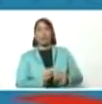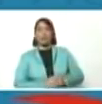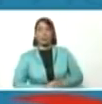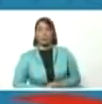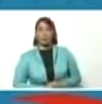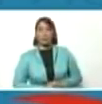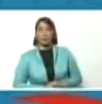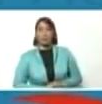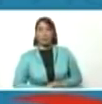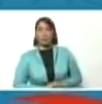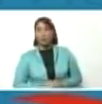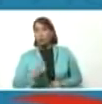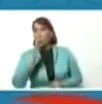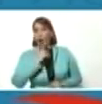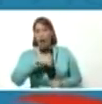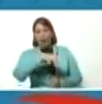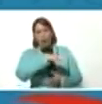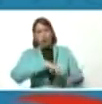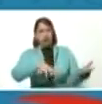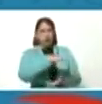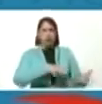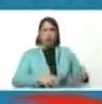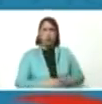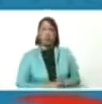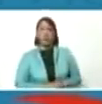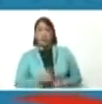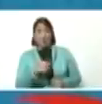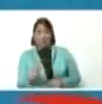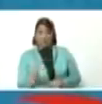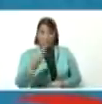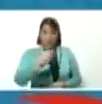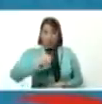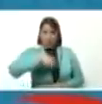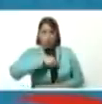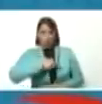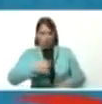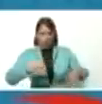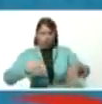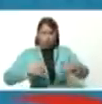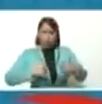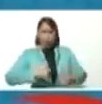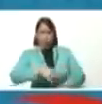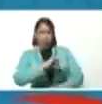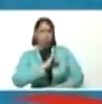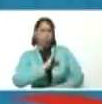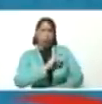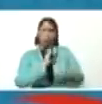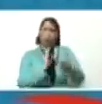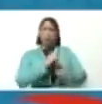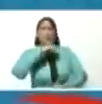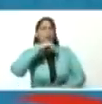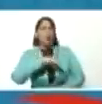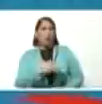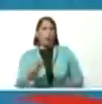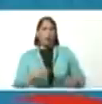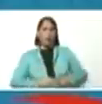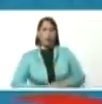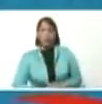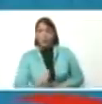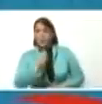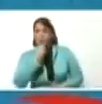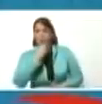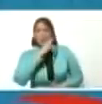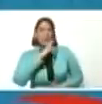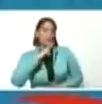los huracanes. Si a eso le agregamos, señor presidente, nuestra historia, nuestra cultura, nuestra